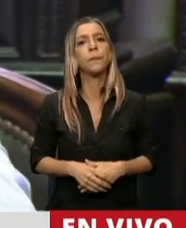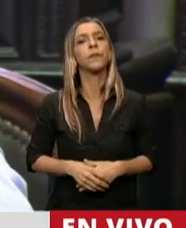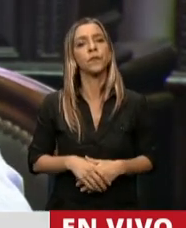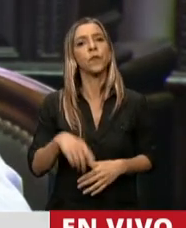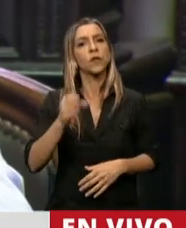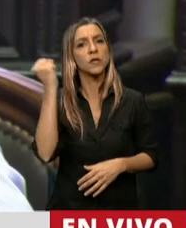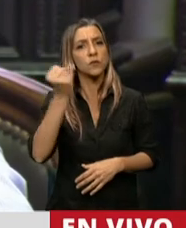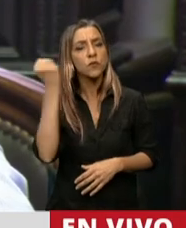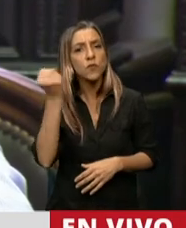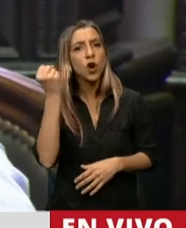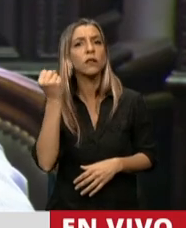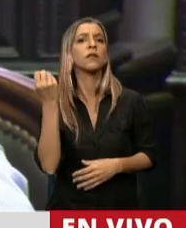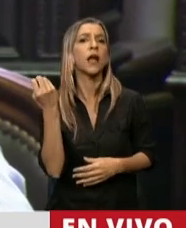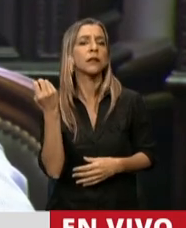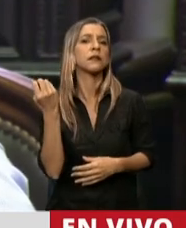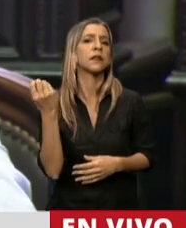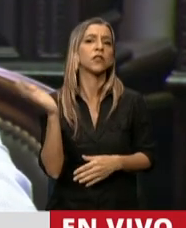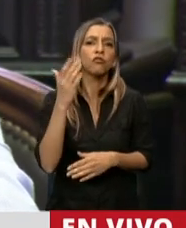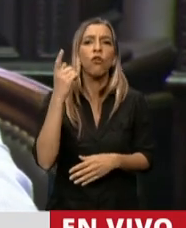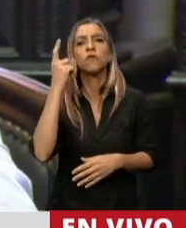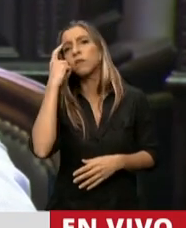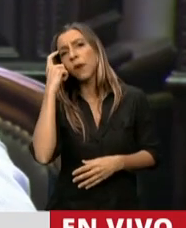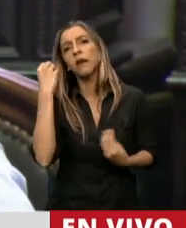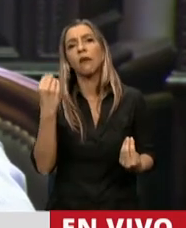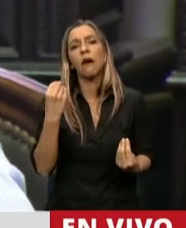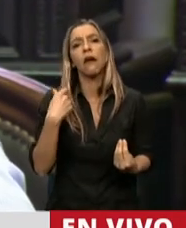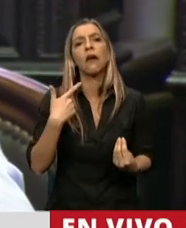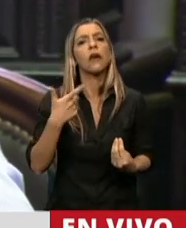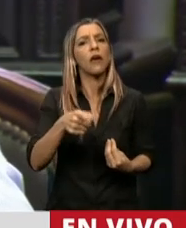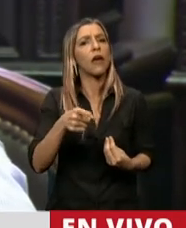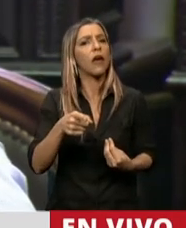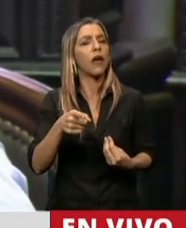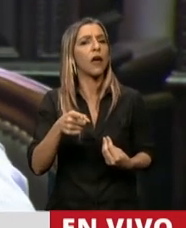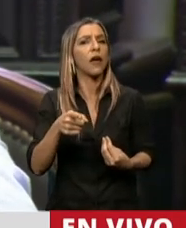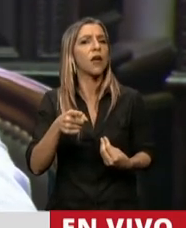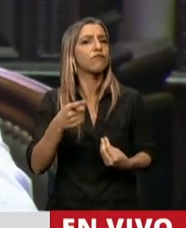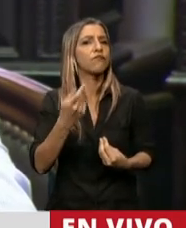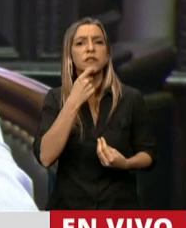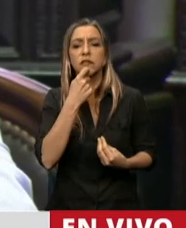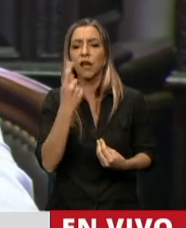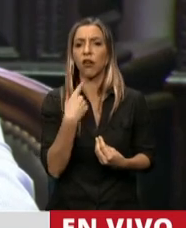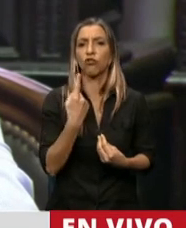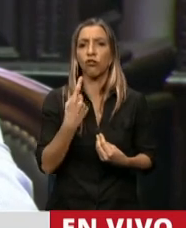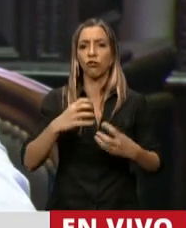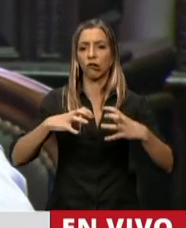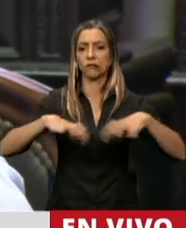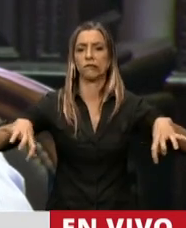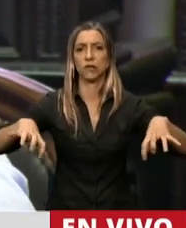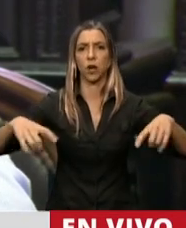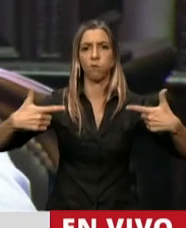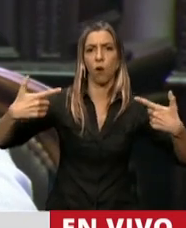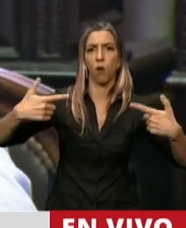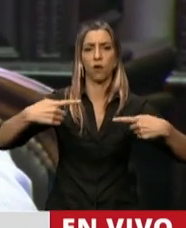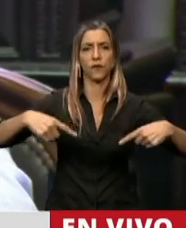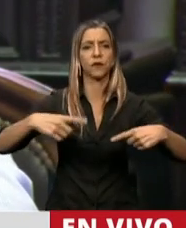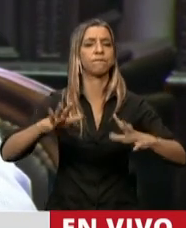importante que aprendan que apostar a la grieta, apostar a la diferencia no alcanza, porque con ganar una elección no alcanza, porque si uno